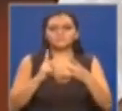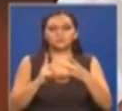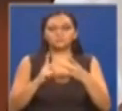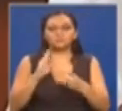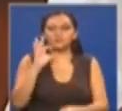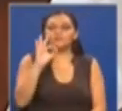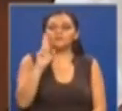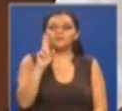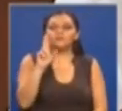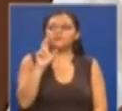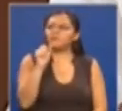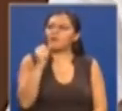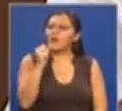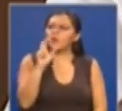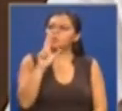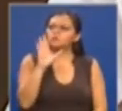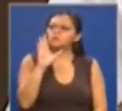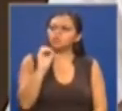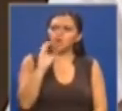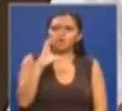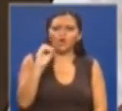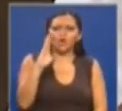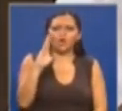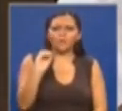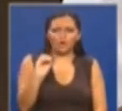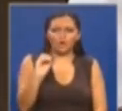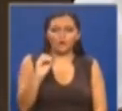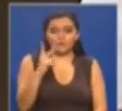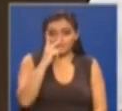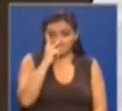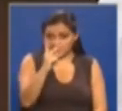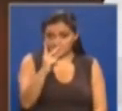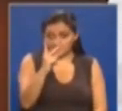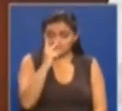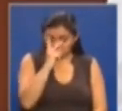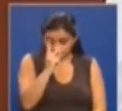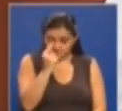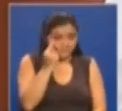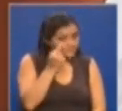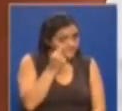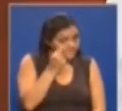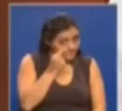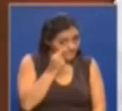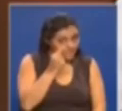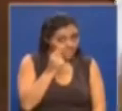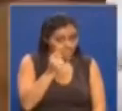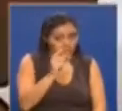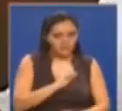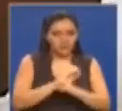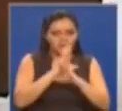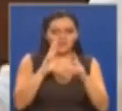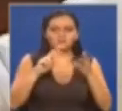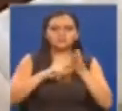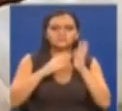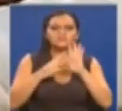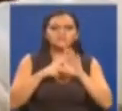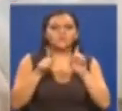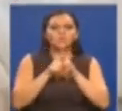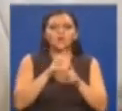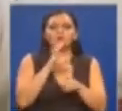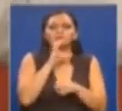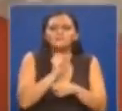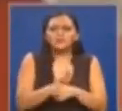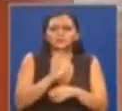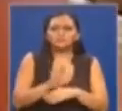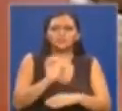Fausto Cobo, todas las tonterías que habla, es la mejor muestra, queridos jóvenes. Analicen el discurso de Fausto Cobo. Analicen. Ese es el viejo país. Eso es precisamente